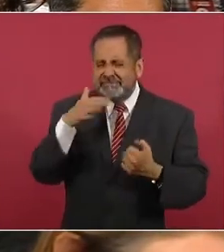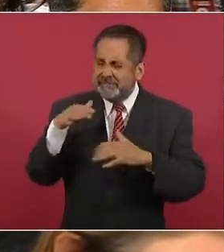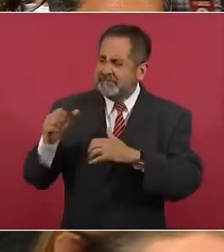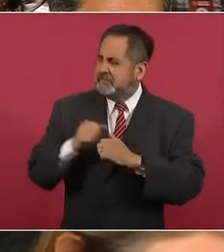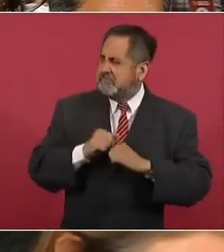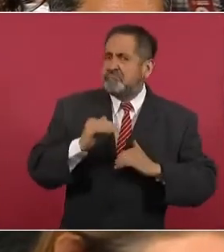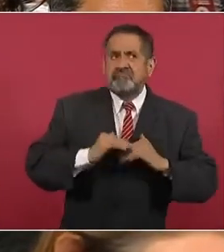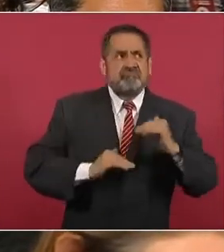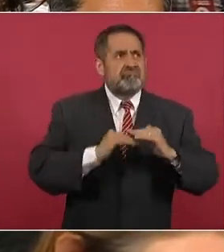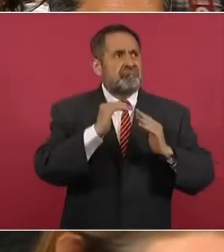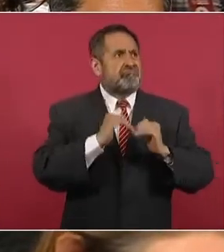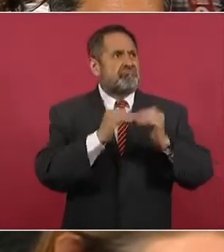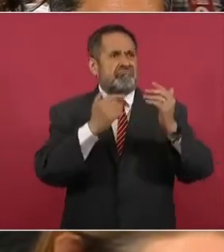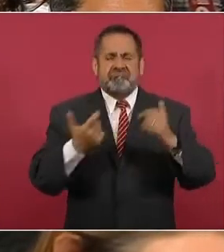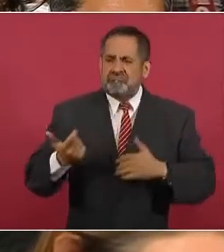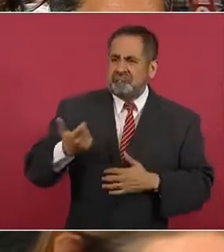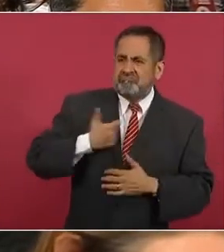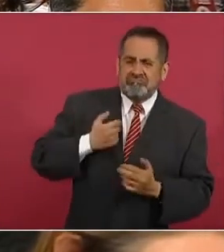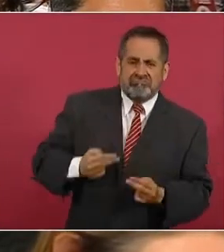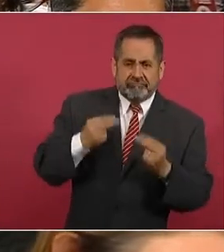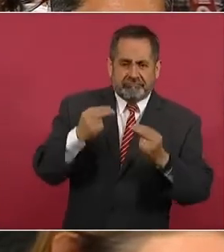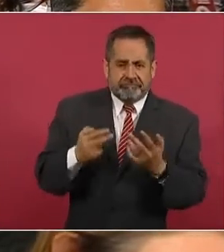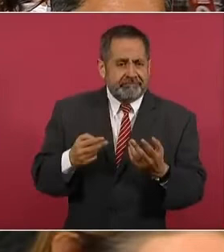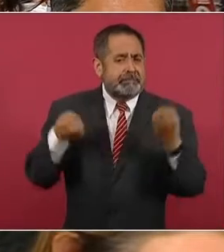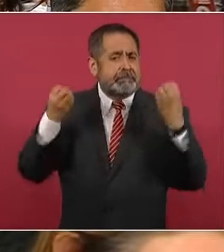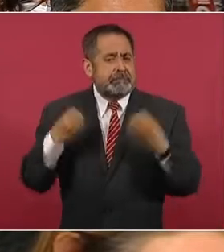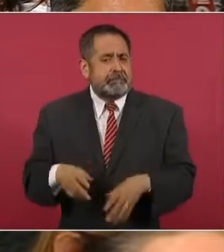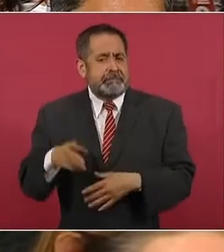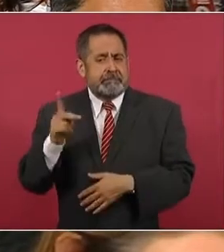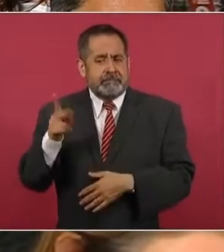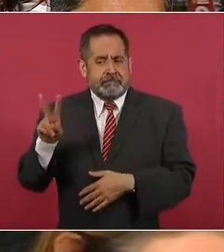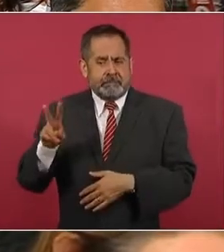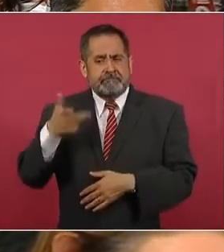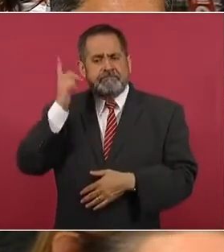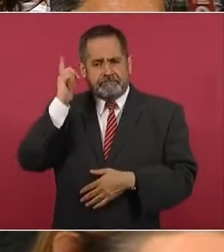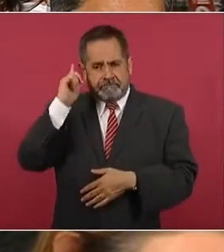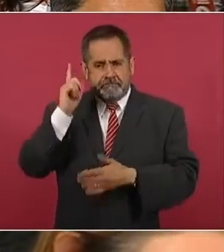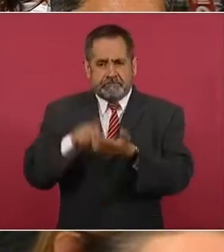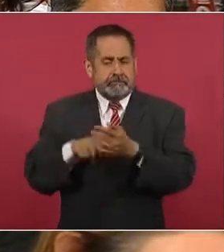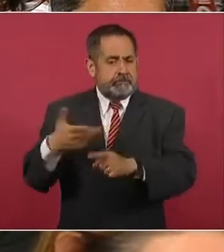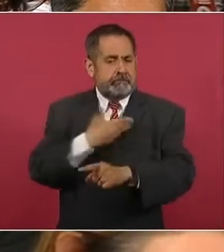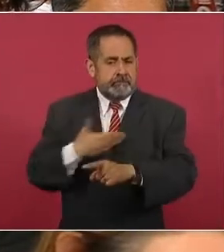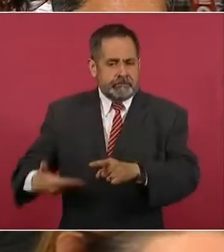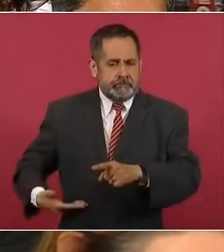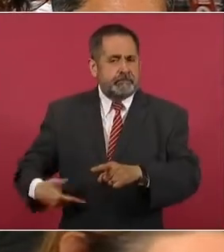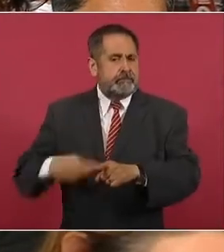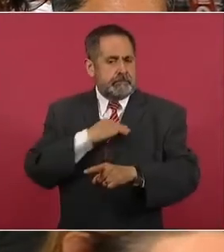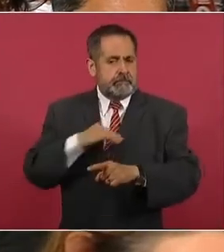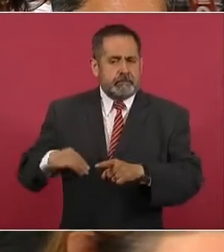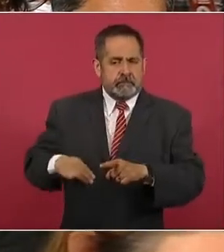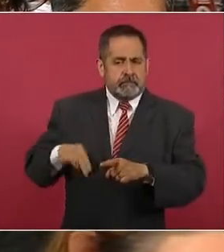documentos falsos esté afectando a Puerto Vallarta. Esperamos que el presidente municipal